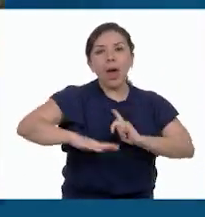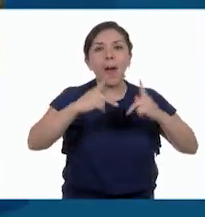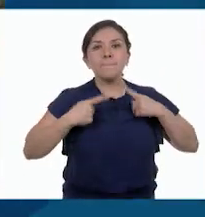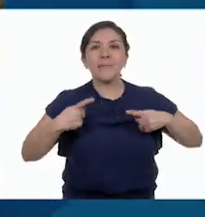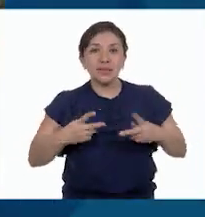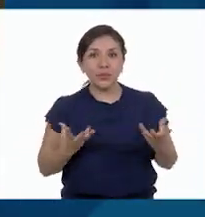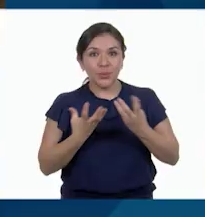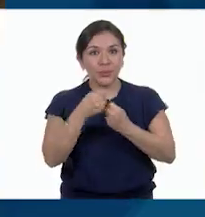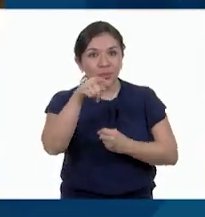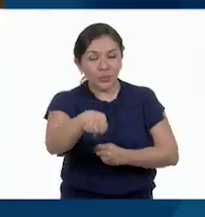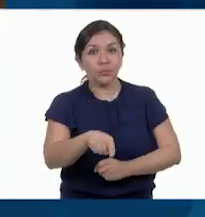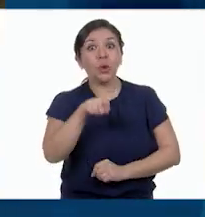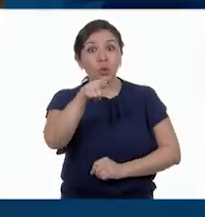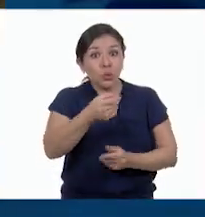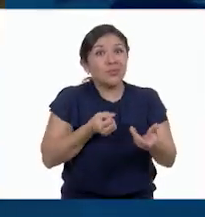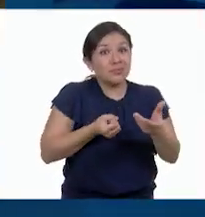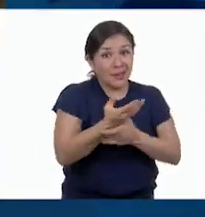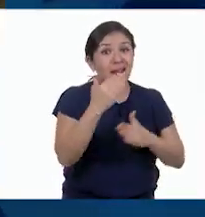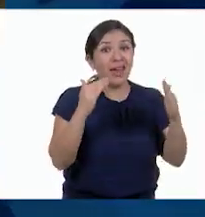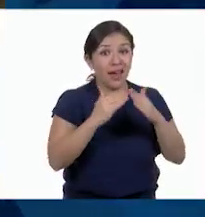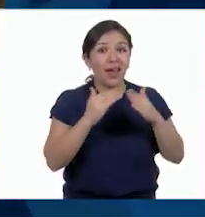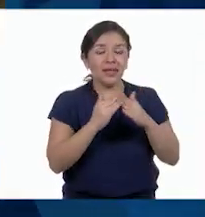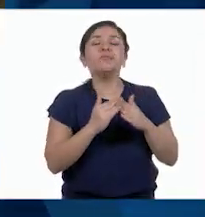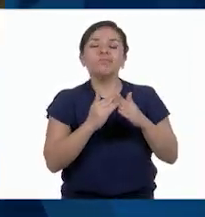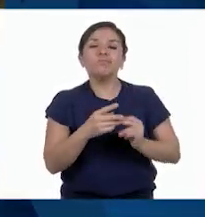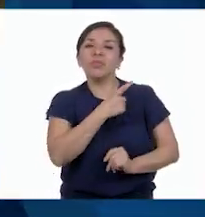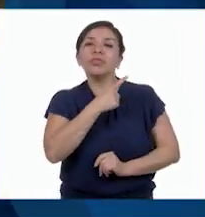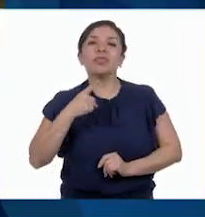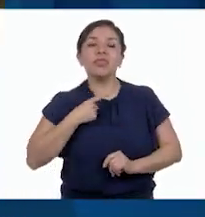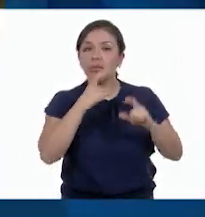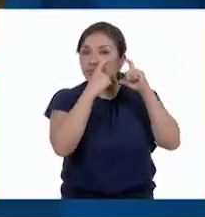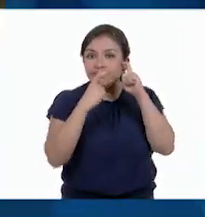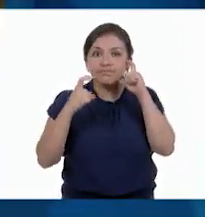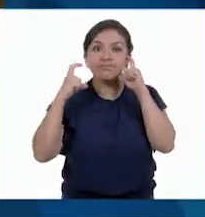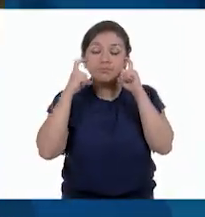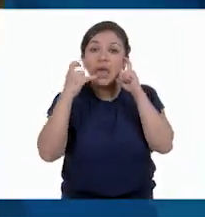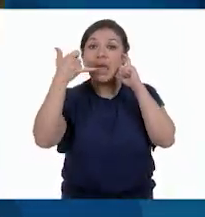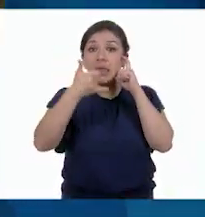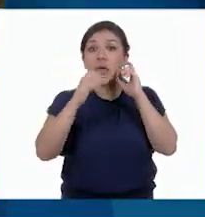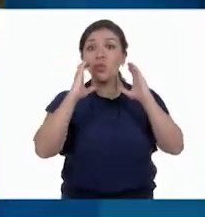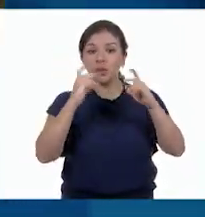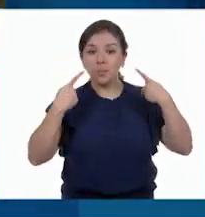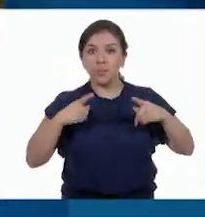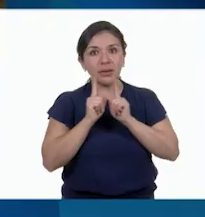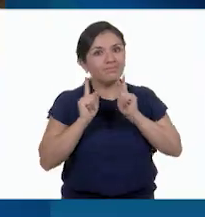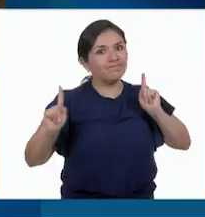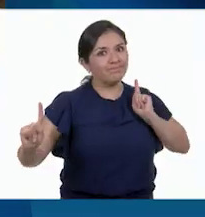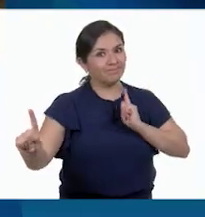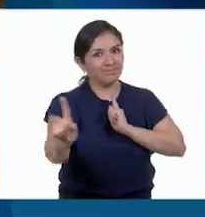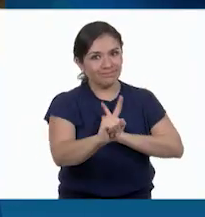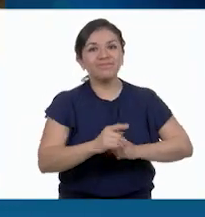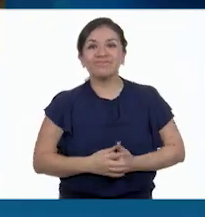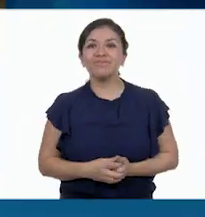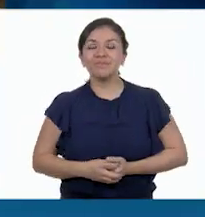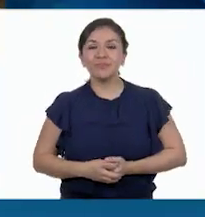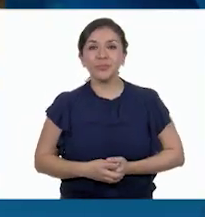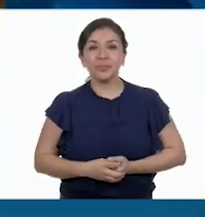te rodean. Si sales de casa, usa cubrebocas y guarda la sana